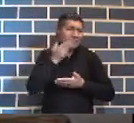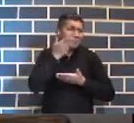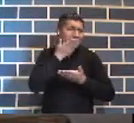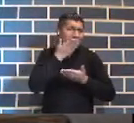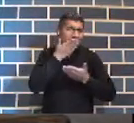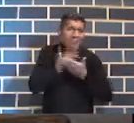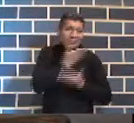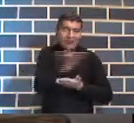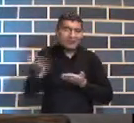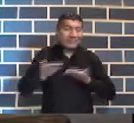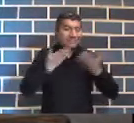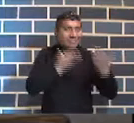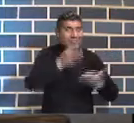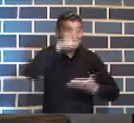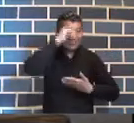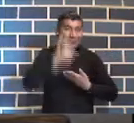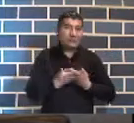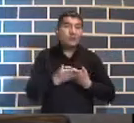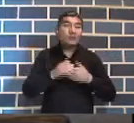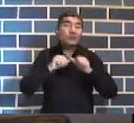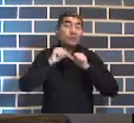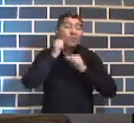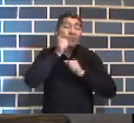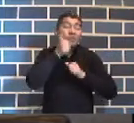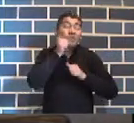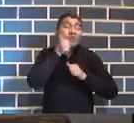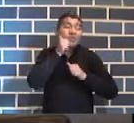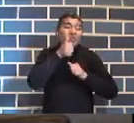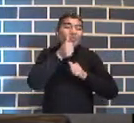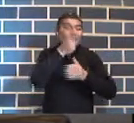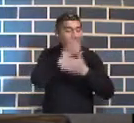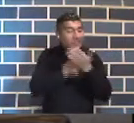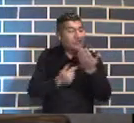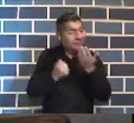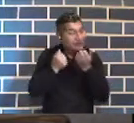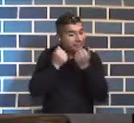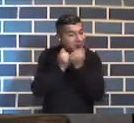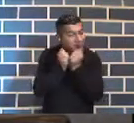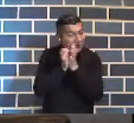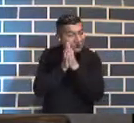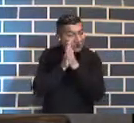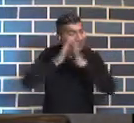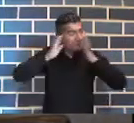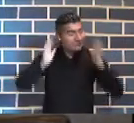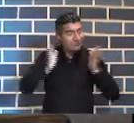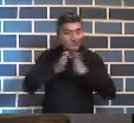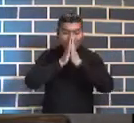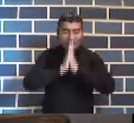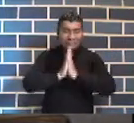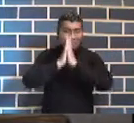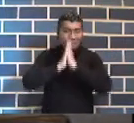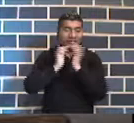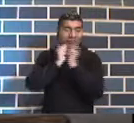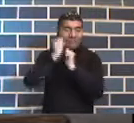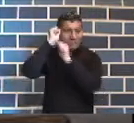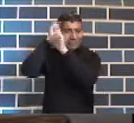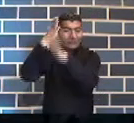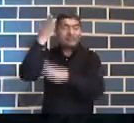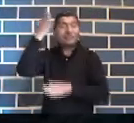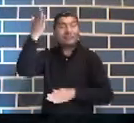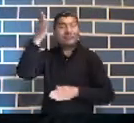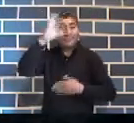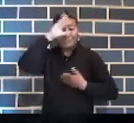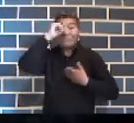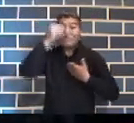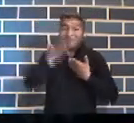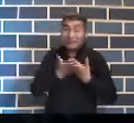hijo la perseverancia se apoya en la confianza total del orante con el padre el hijo